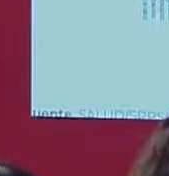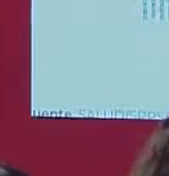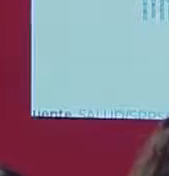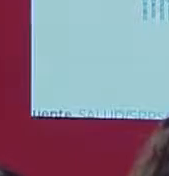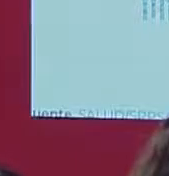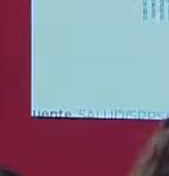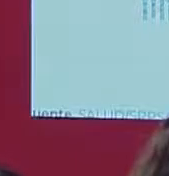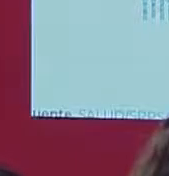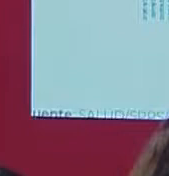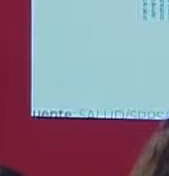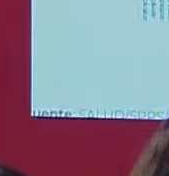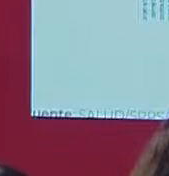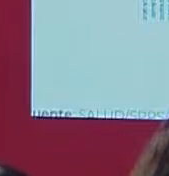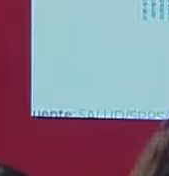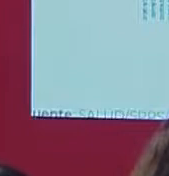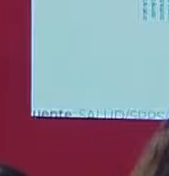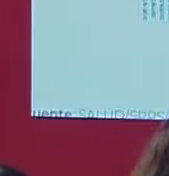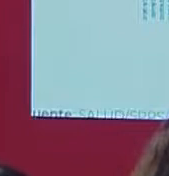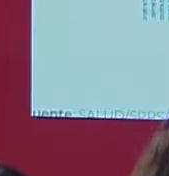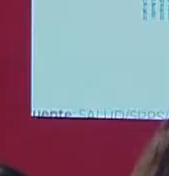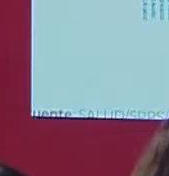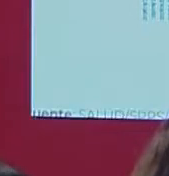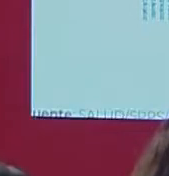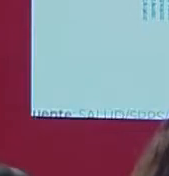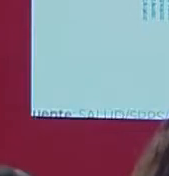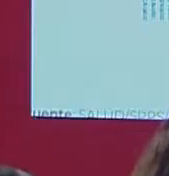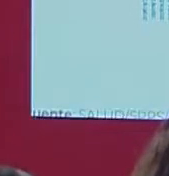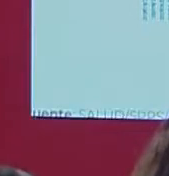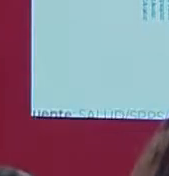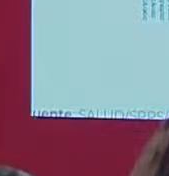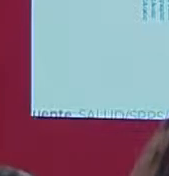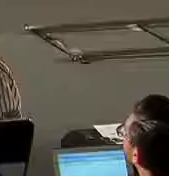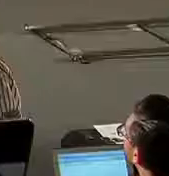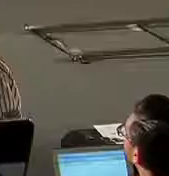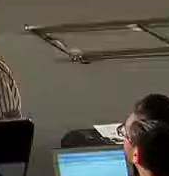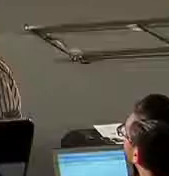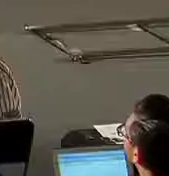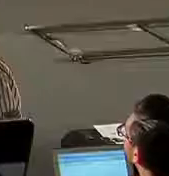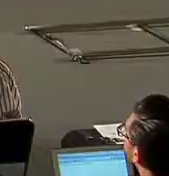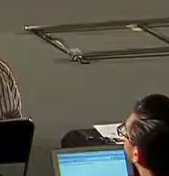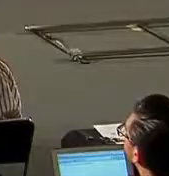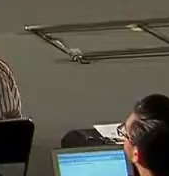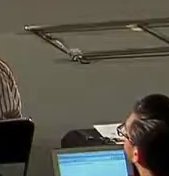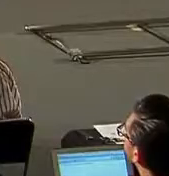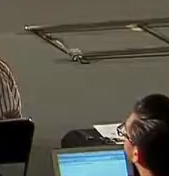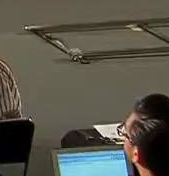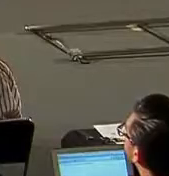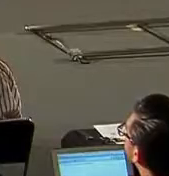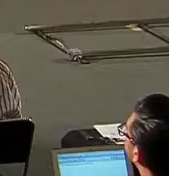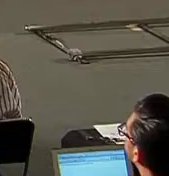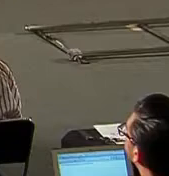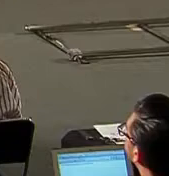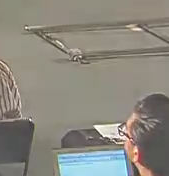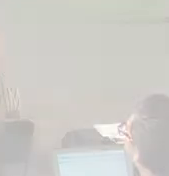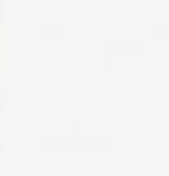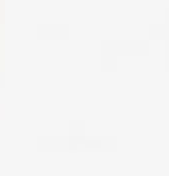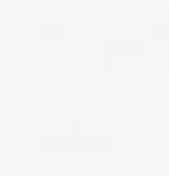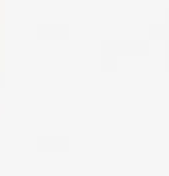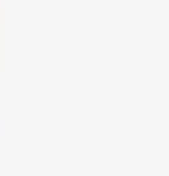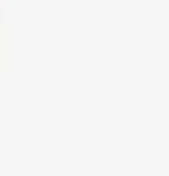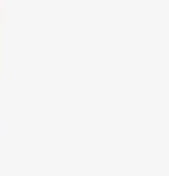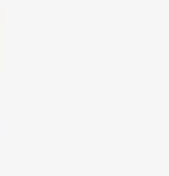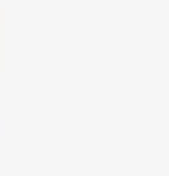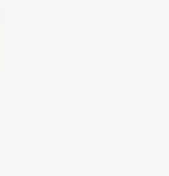está en 55%. Vemos cómo se va acercando al 50%, es decir, que en su momento solo la mitad de todos los